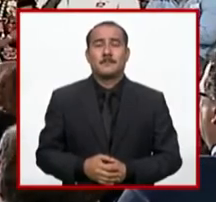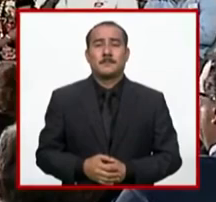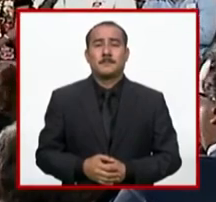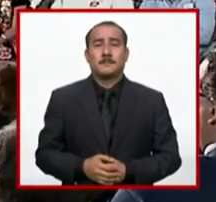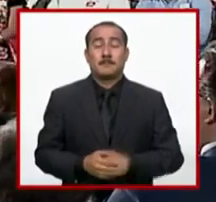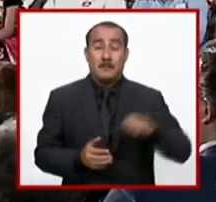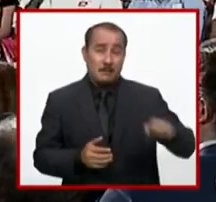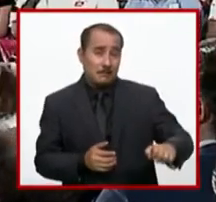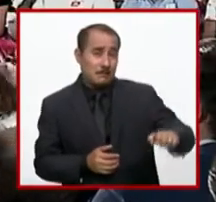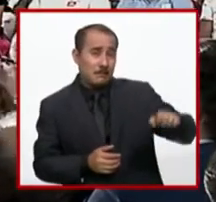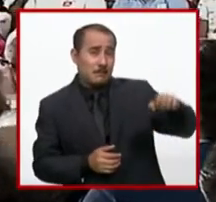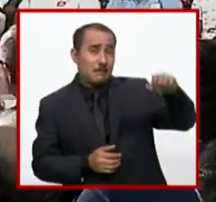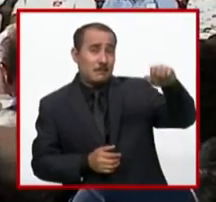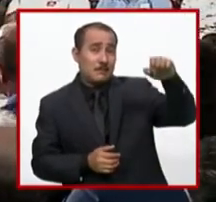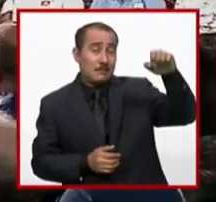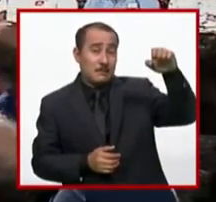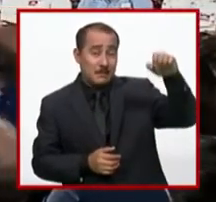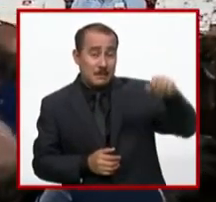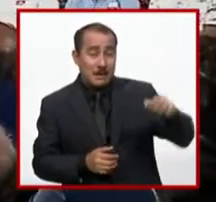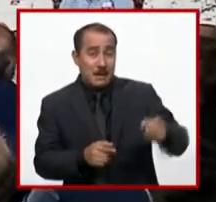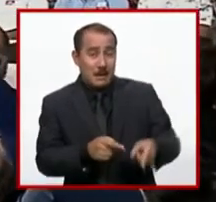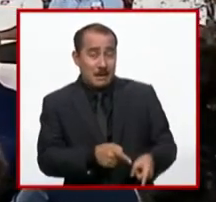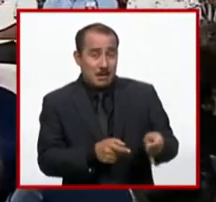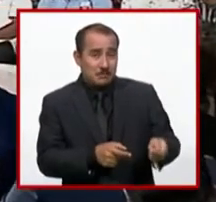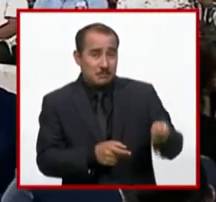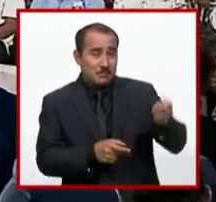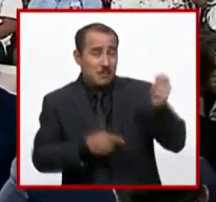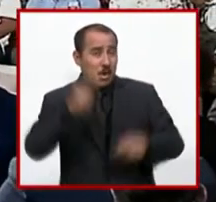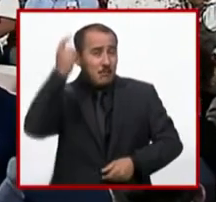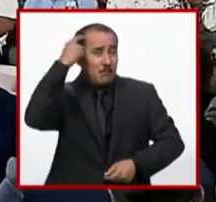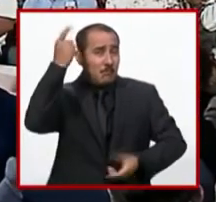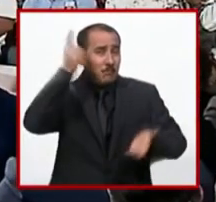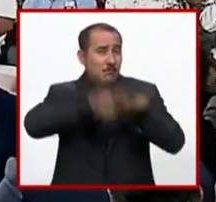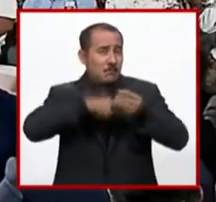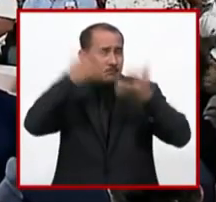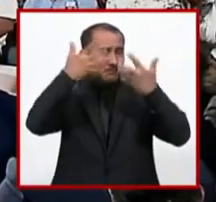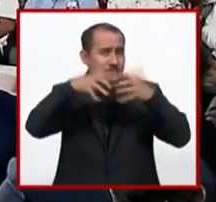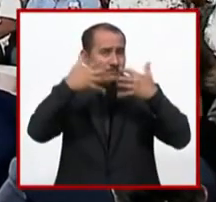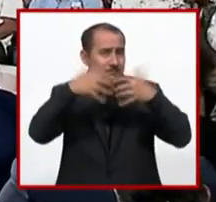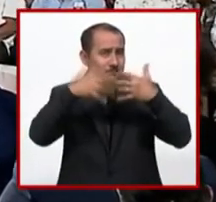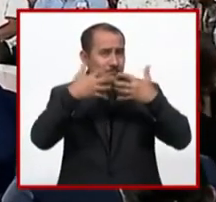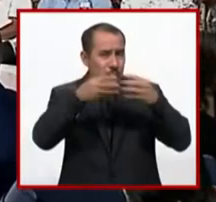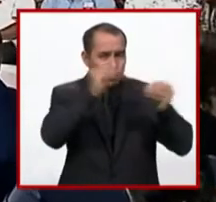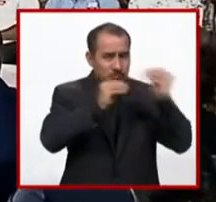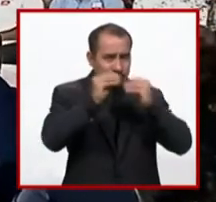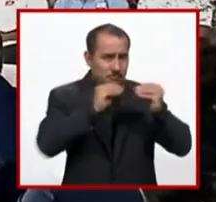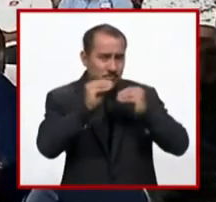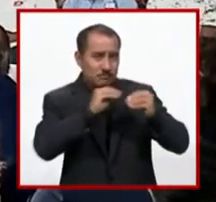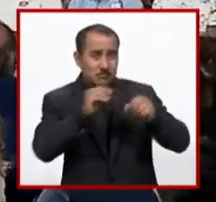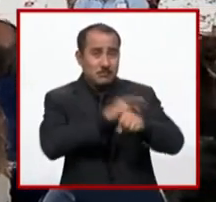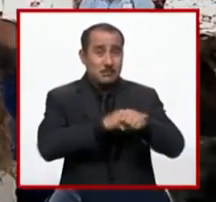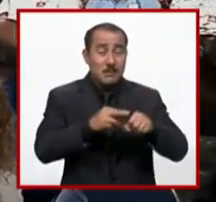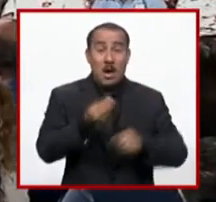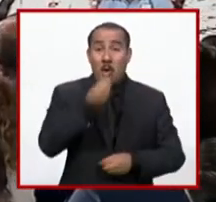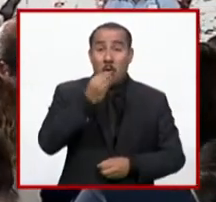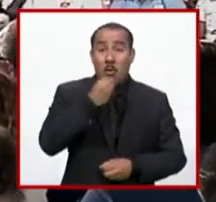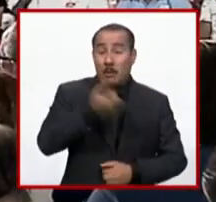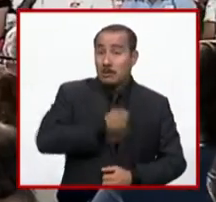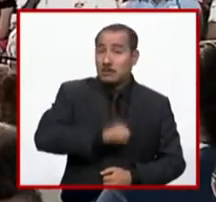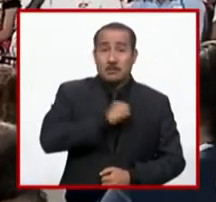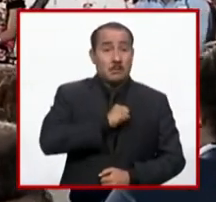En esa edad es cuando se desarrolla nuestro cerebro, por ejemplo. Si no tienes la alimentación